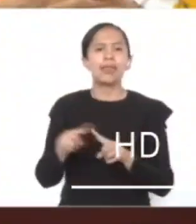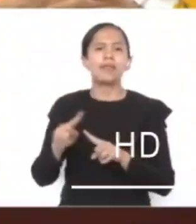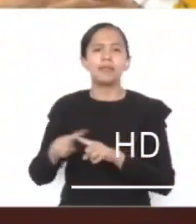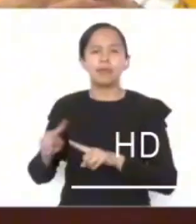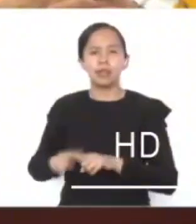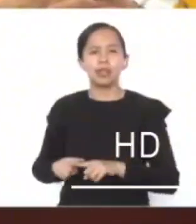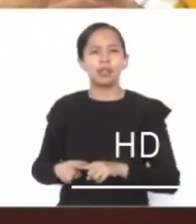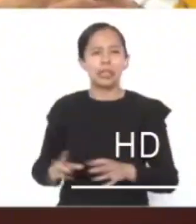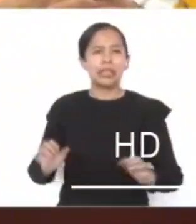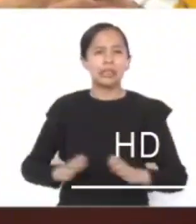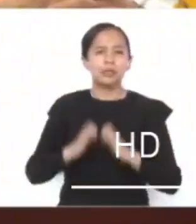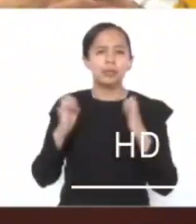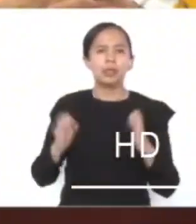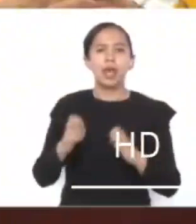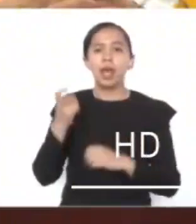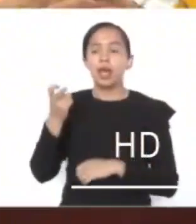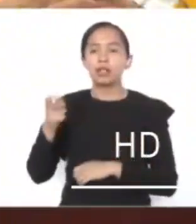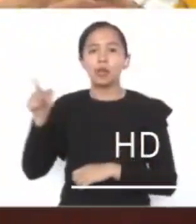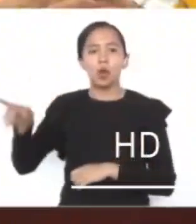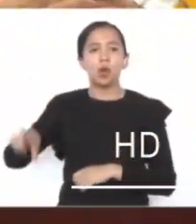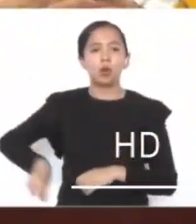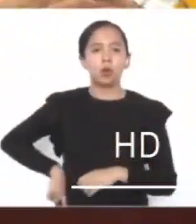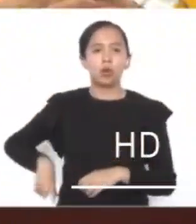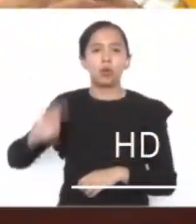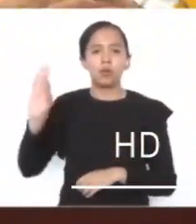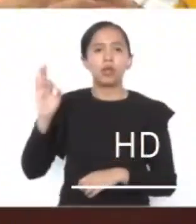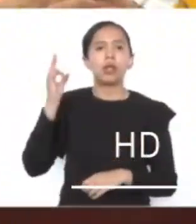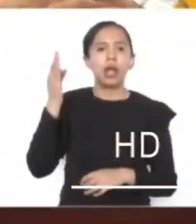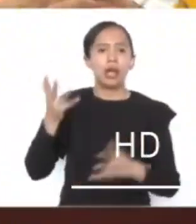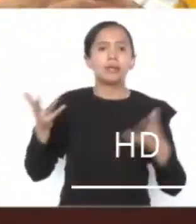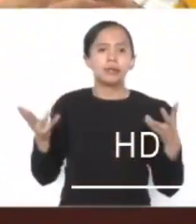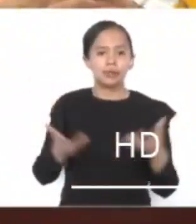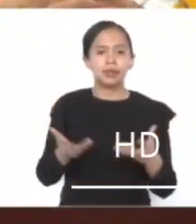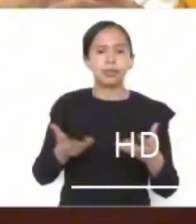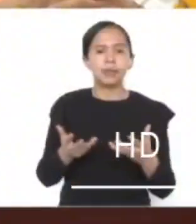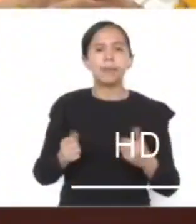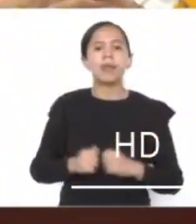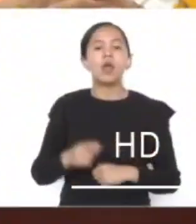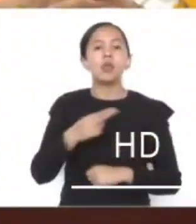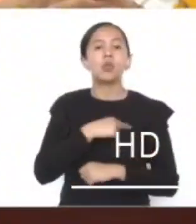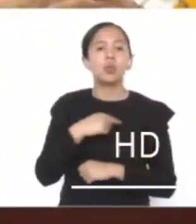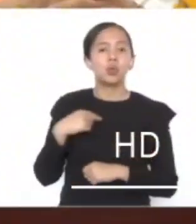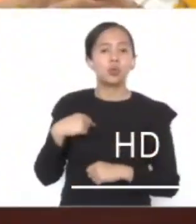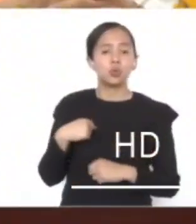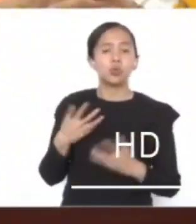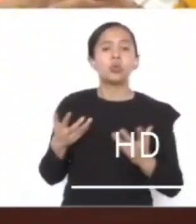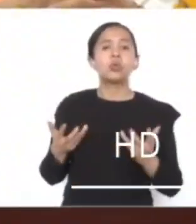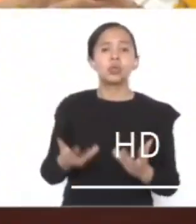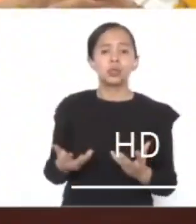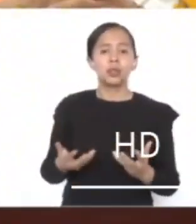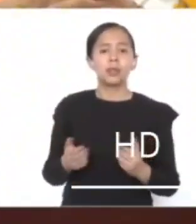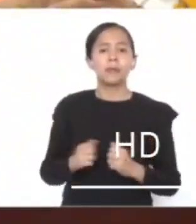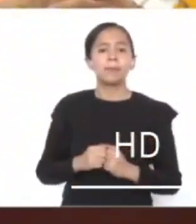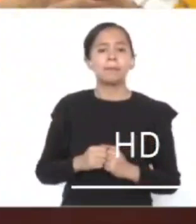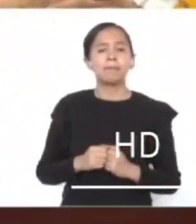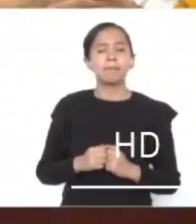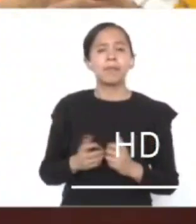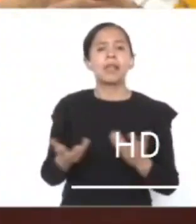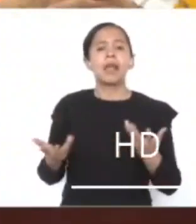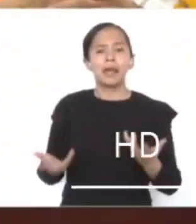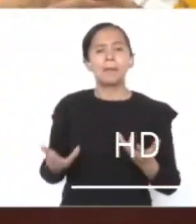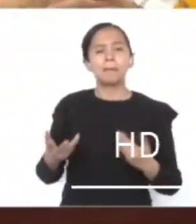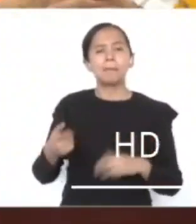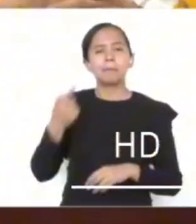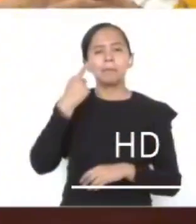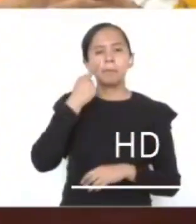y es el proceso que el gobierno federal está llevando, ¿no? Entonces nosotros estimamos